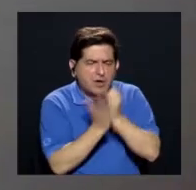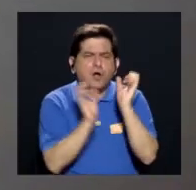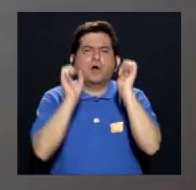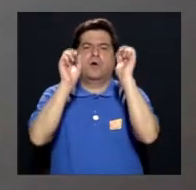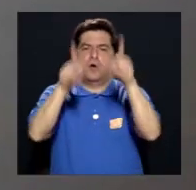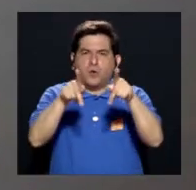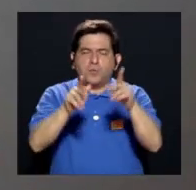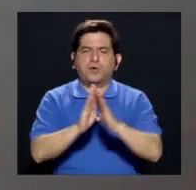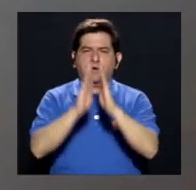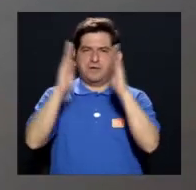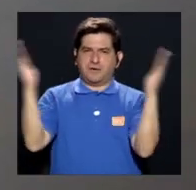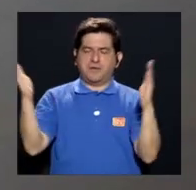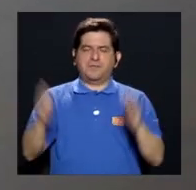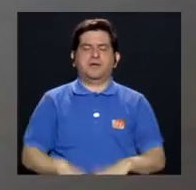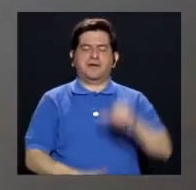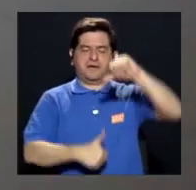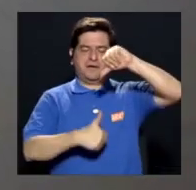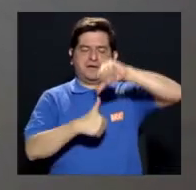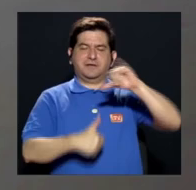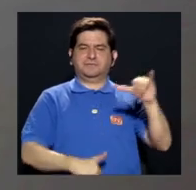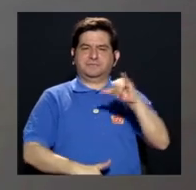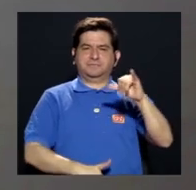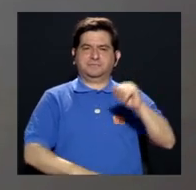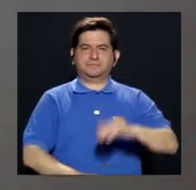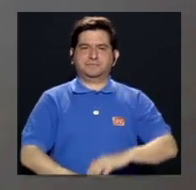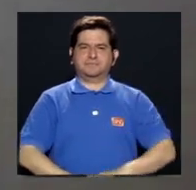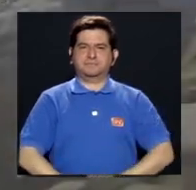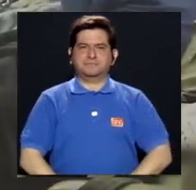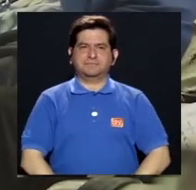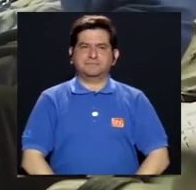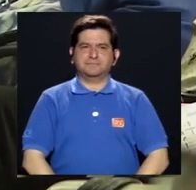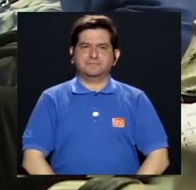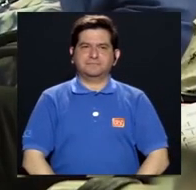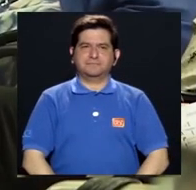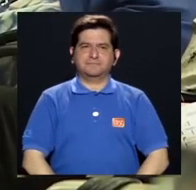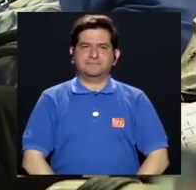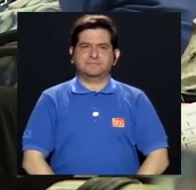la posibilidad de ampliar a nivel centroamericano.